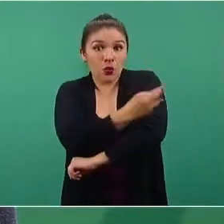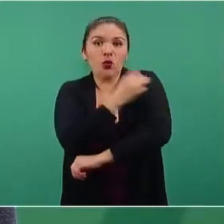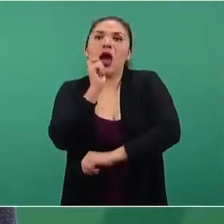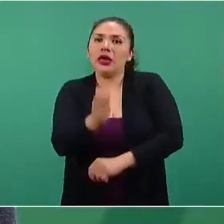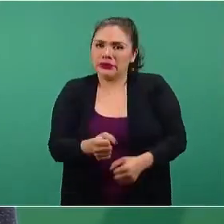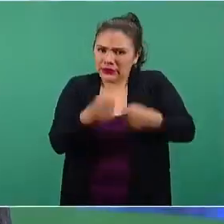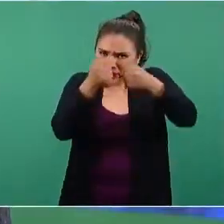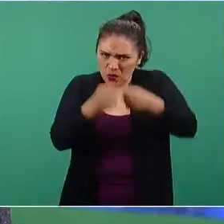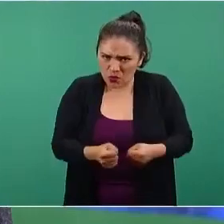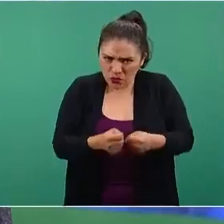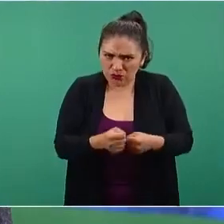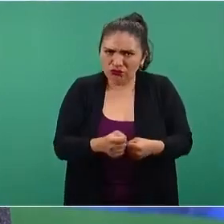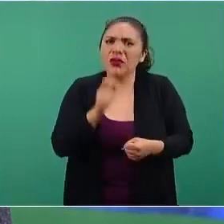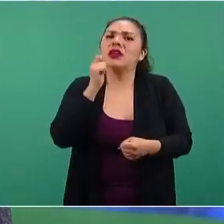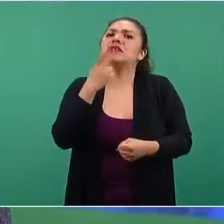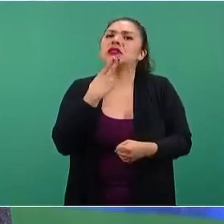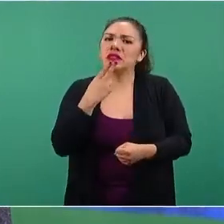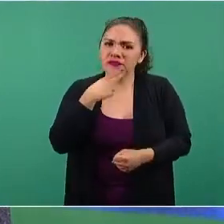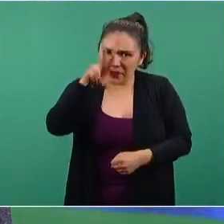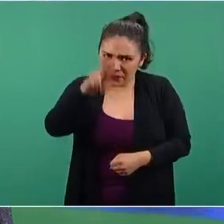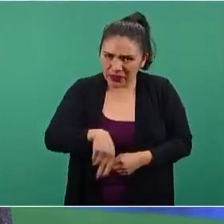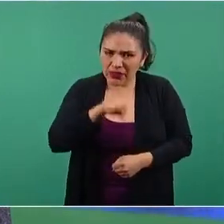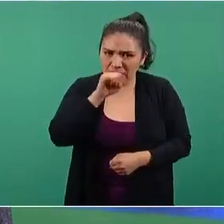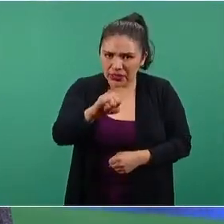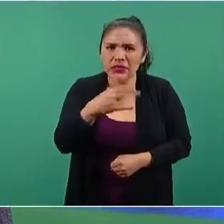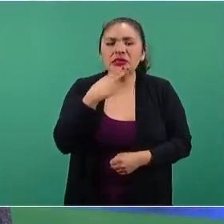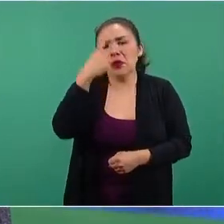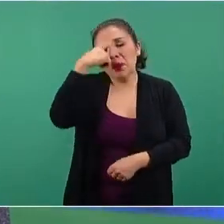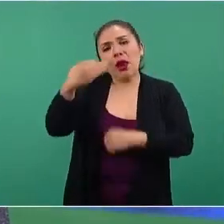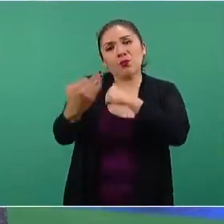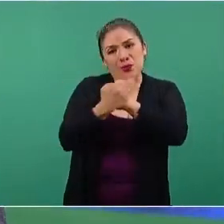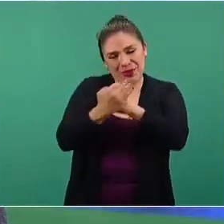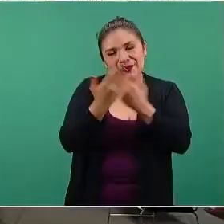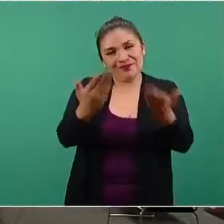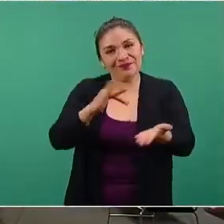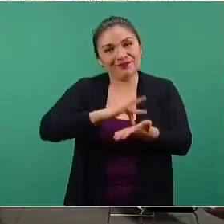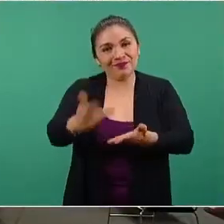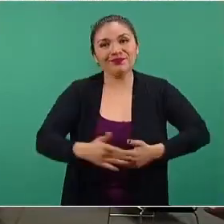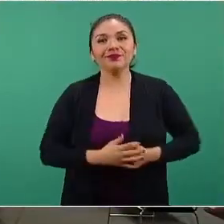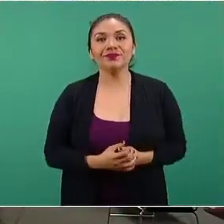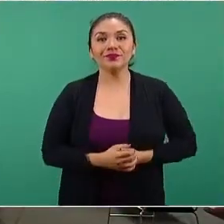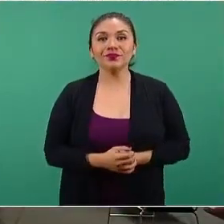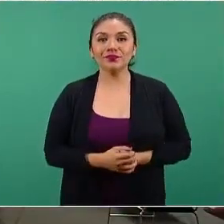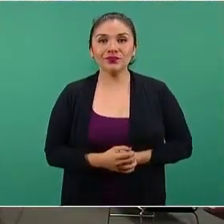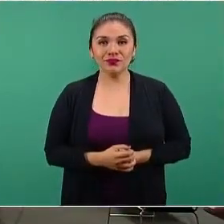son seguras, son eficaces y sirven para protegernos. Muchas gracias.